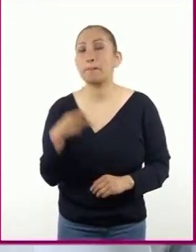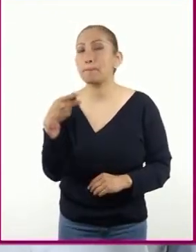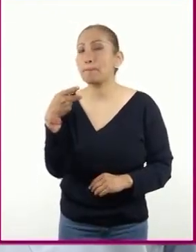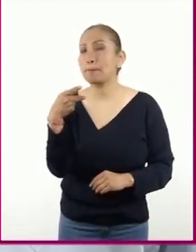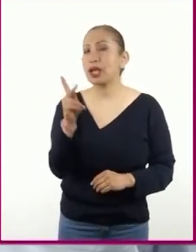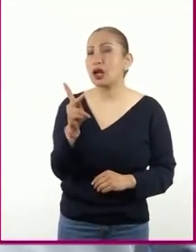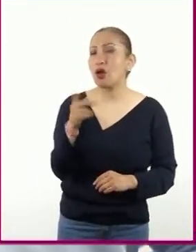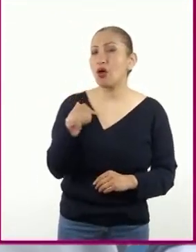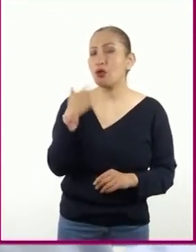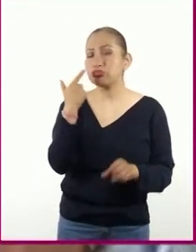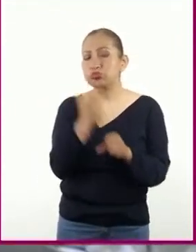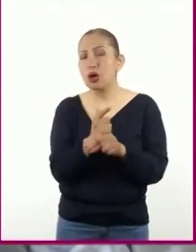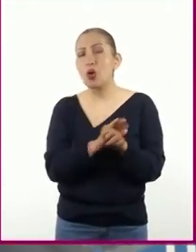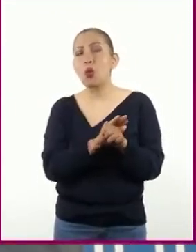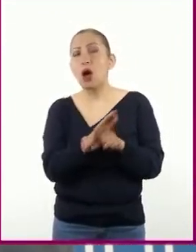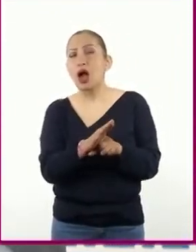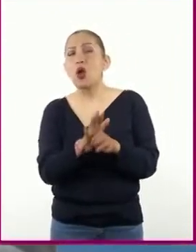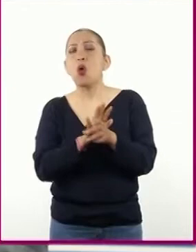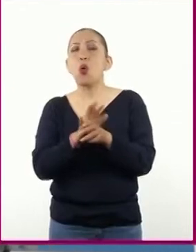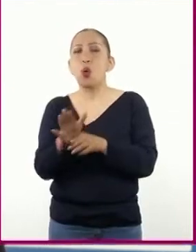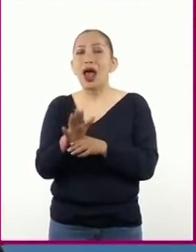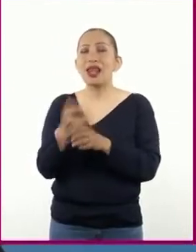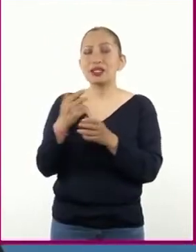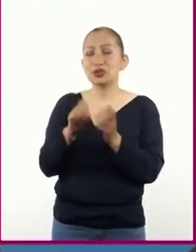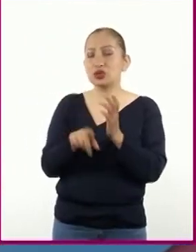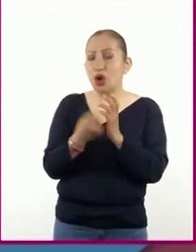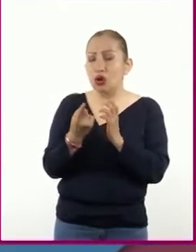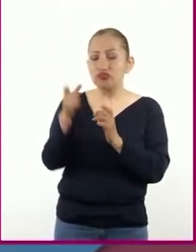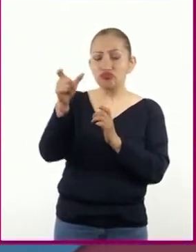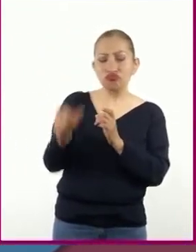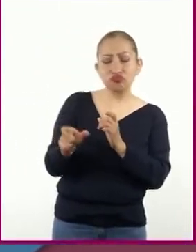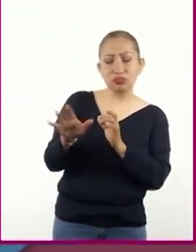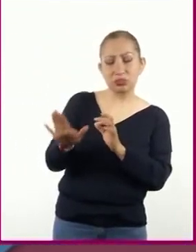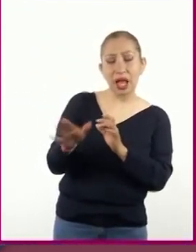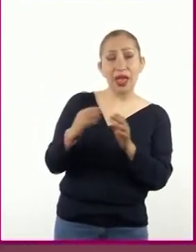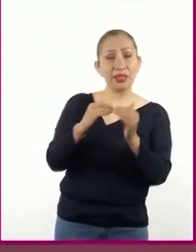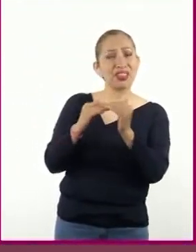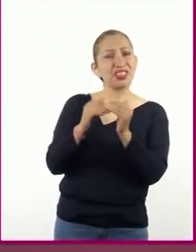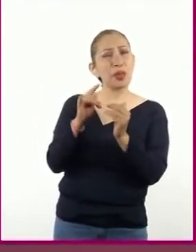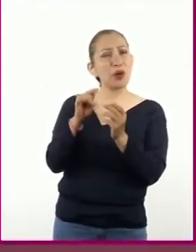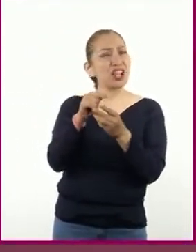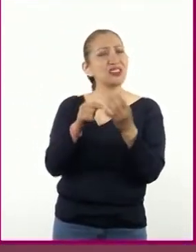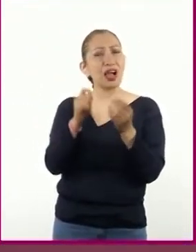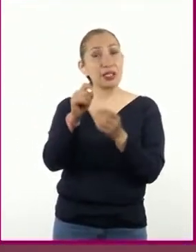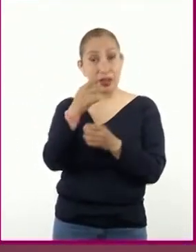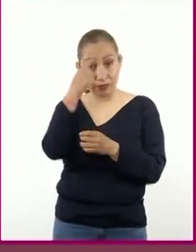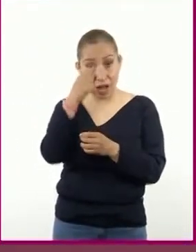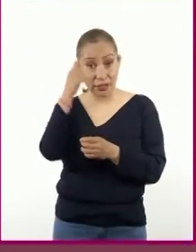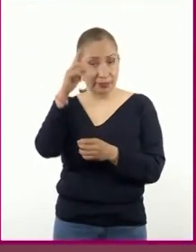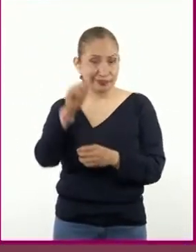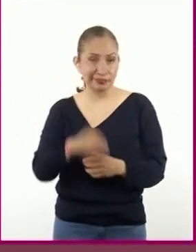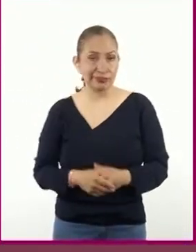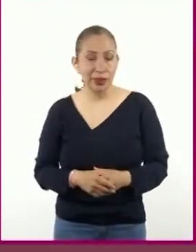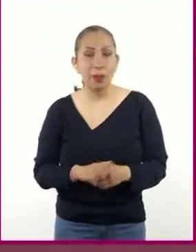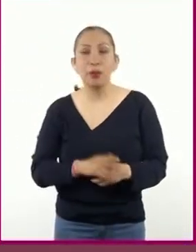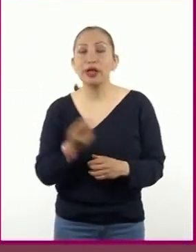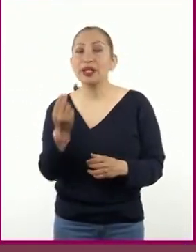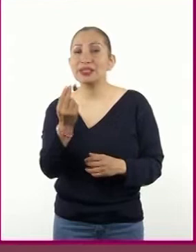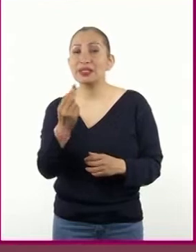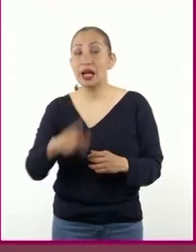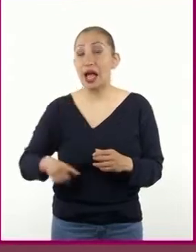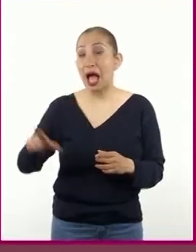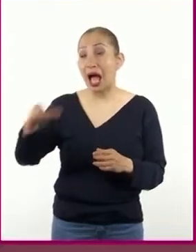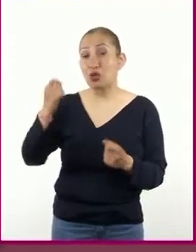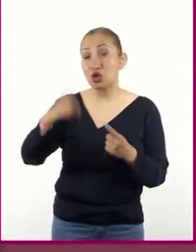embargo, indicar cuál o cuáles son los atributos que identifican a la democracia no es algo sencillo, pues existen